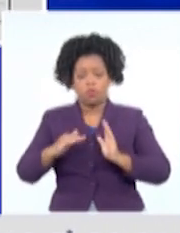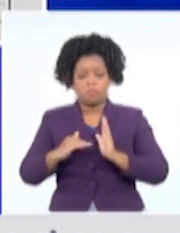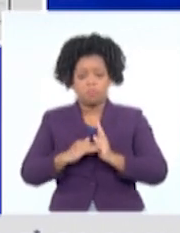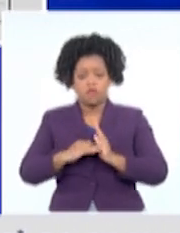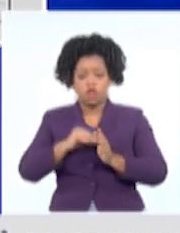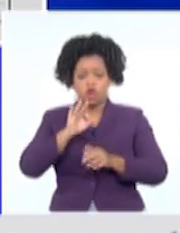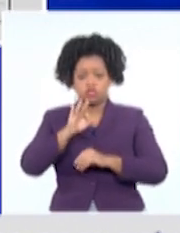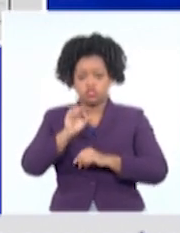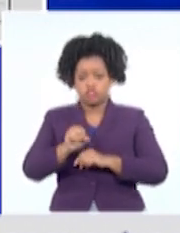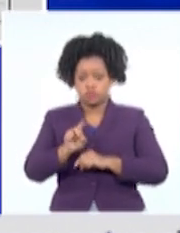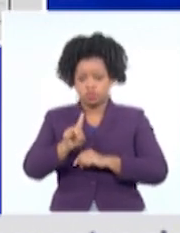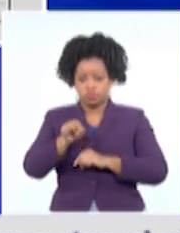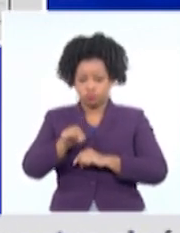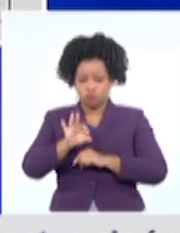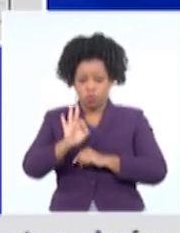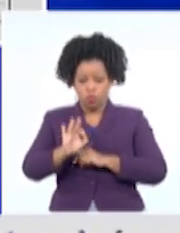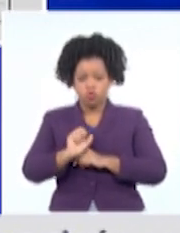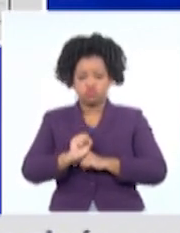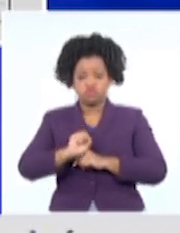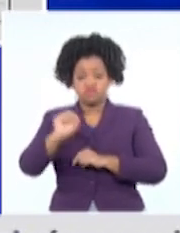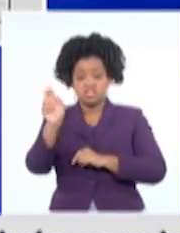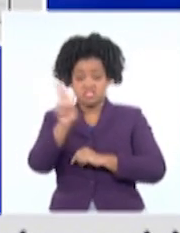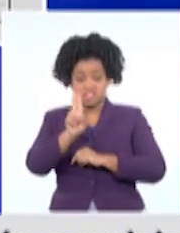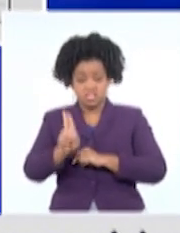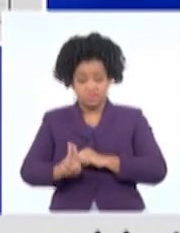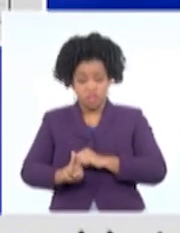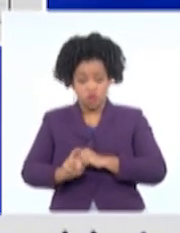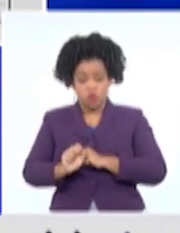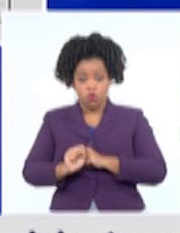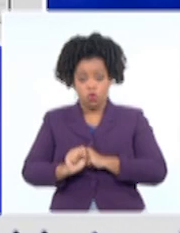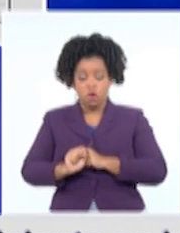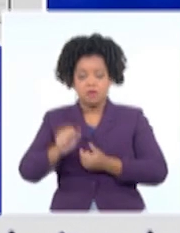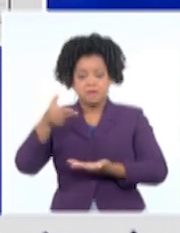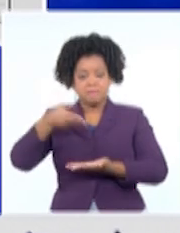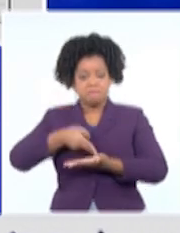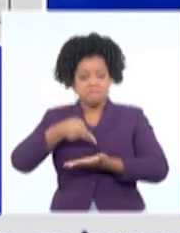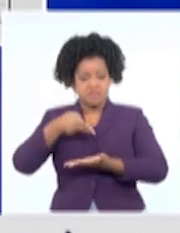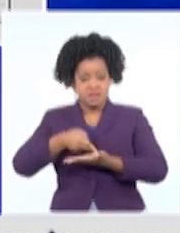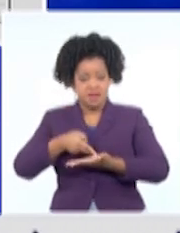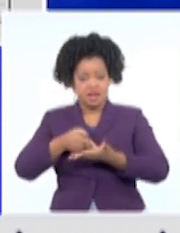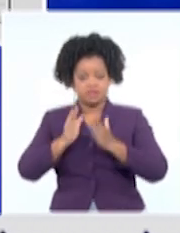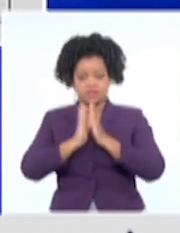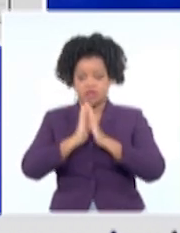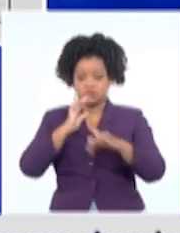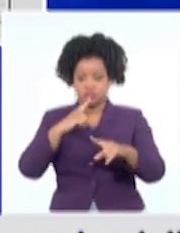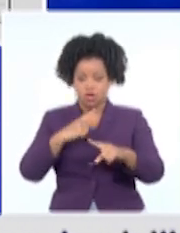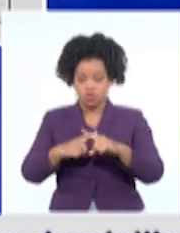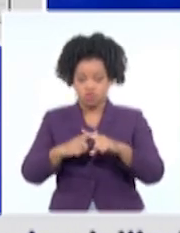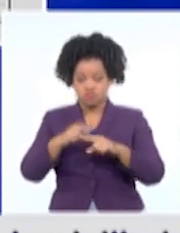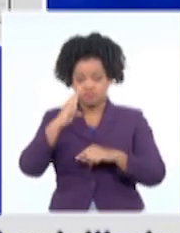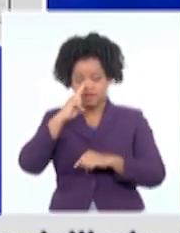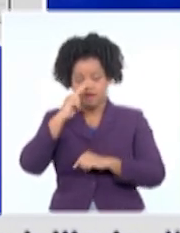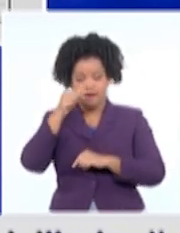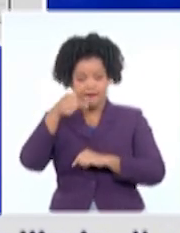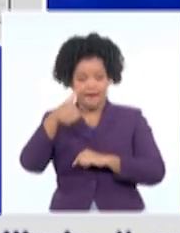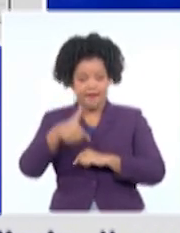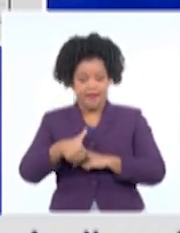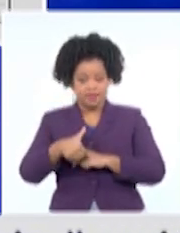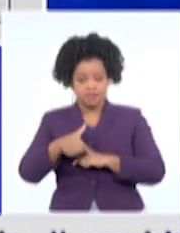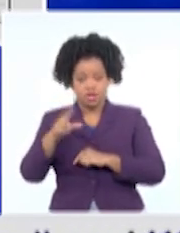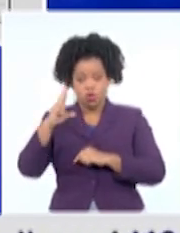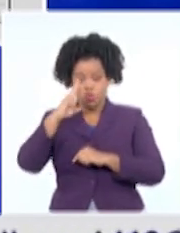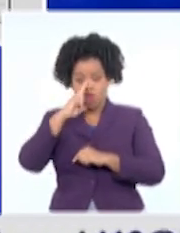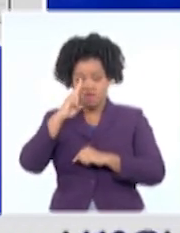2.801,8, Sibanicú, Minas, Santa Cruz del Sur, Najasa, Nuevita, Sierra